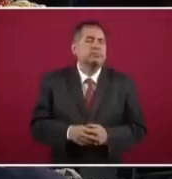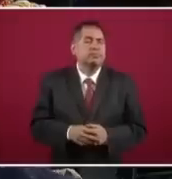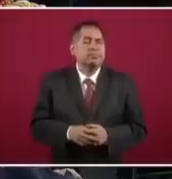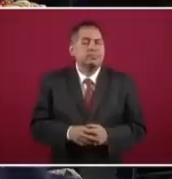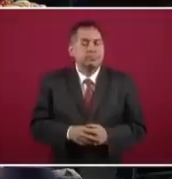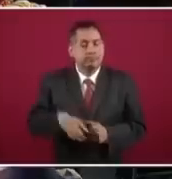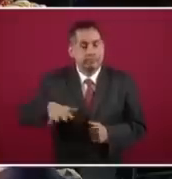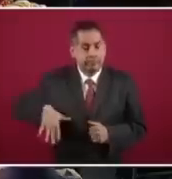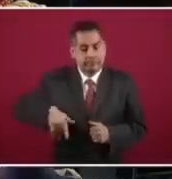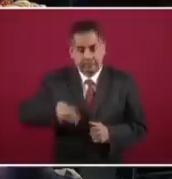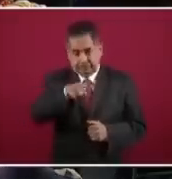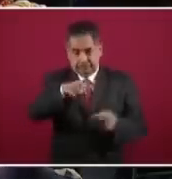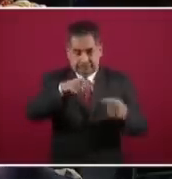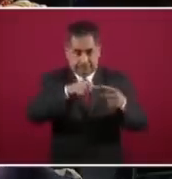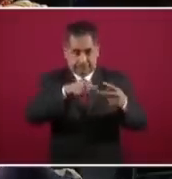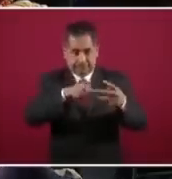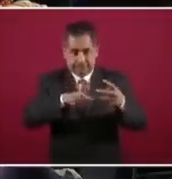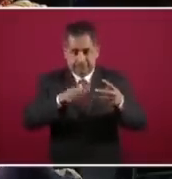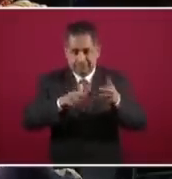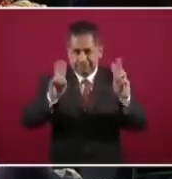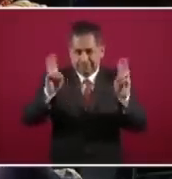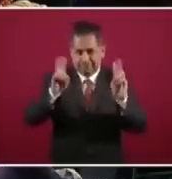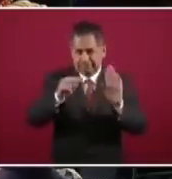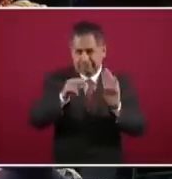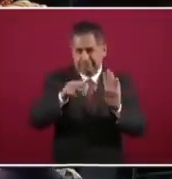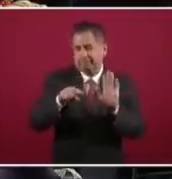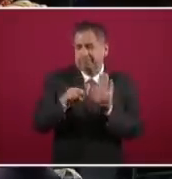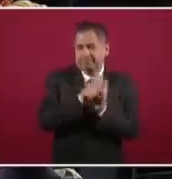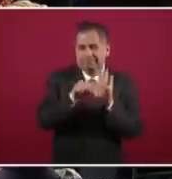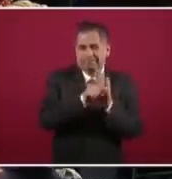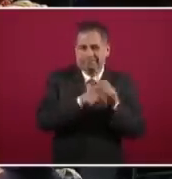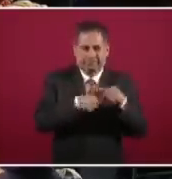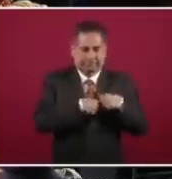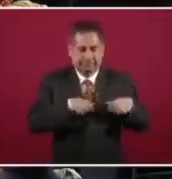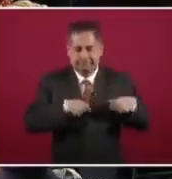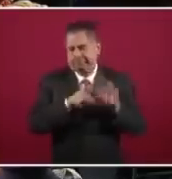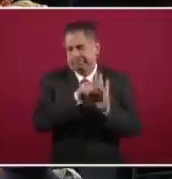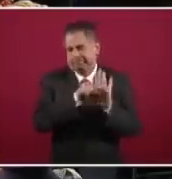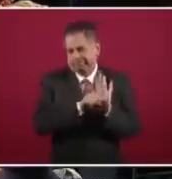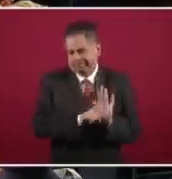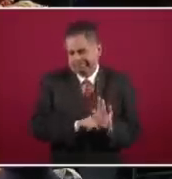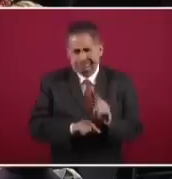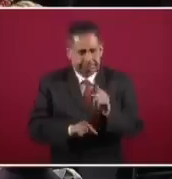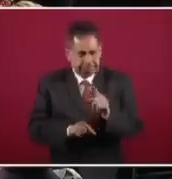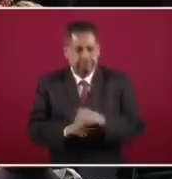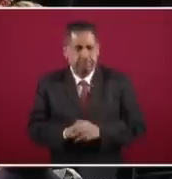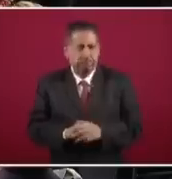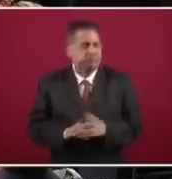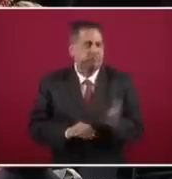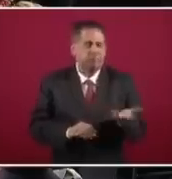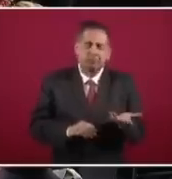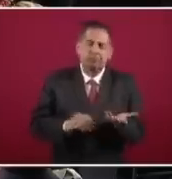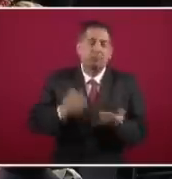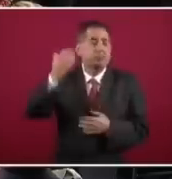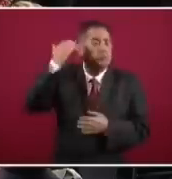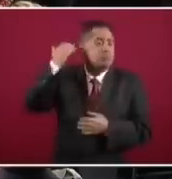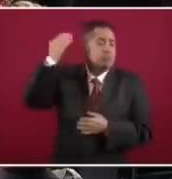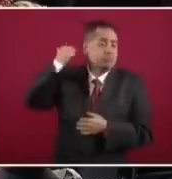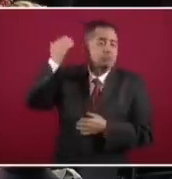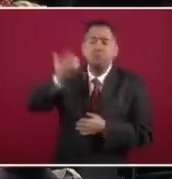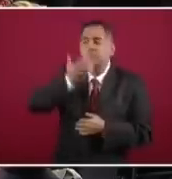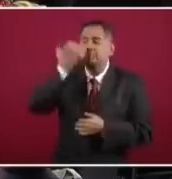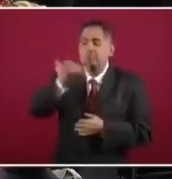estas estigmatizaciones por una parte y por otra parte estos roles que